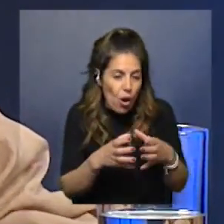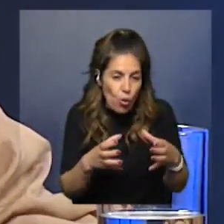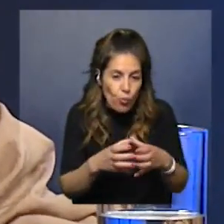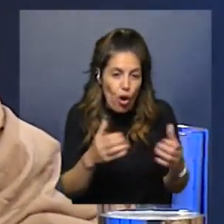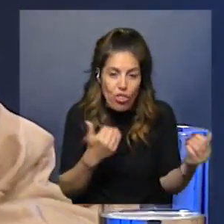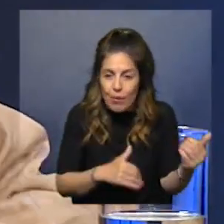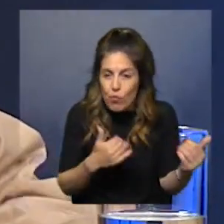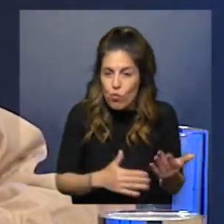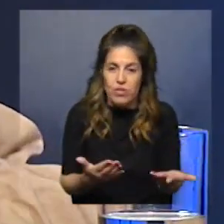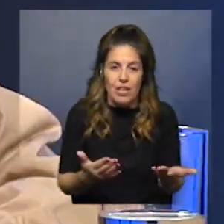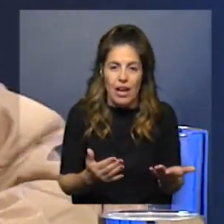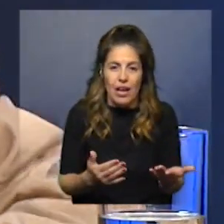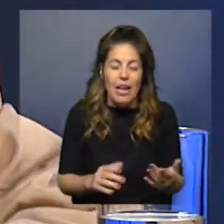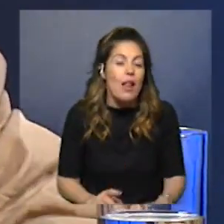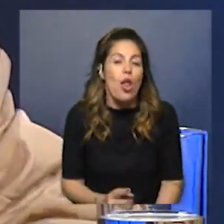tipo...